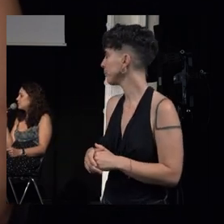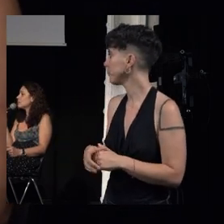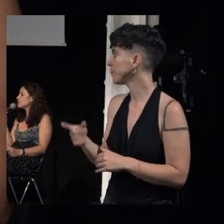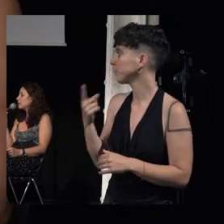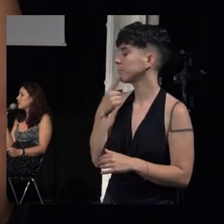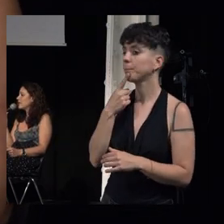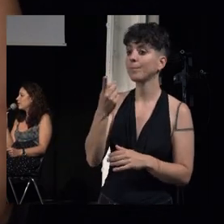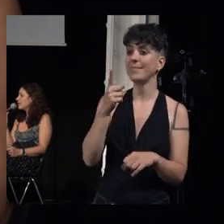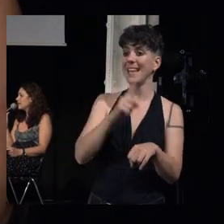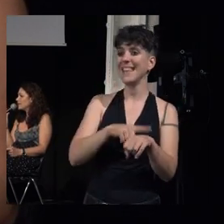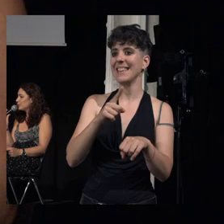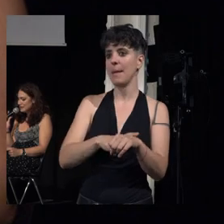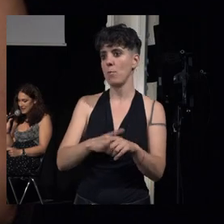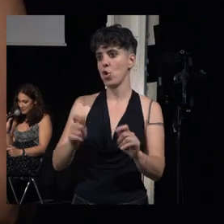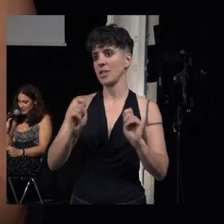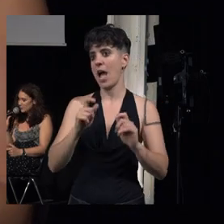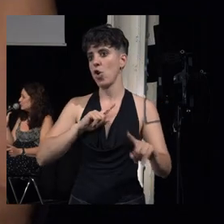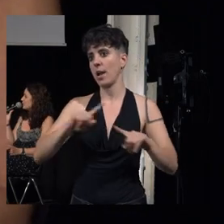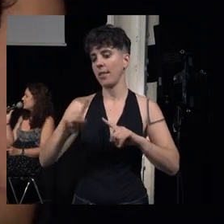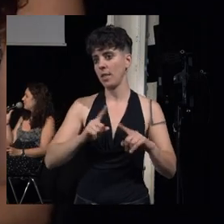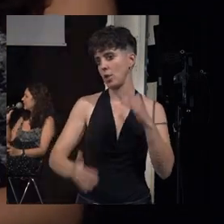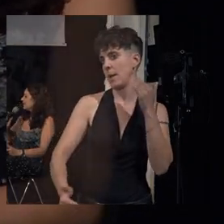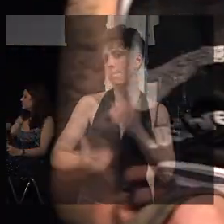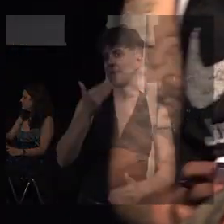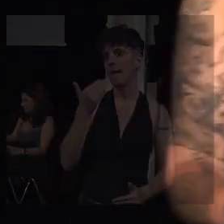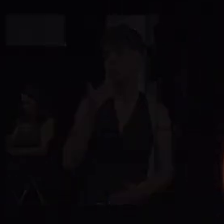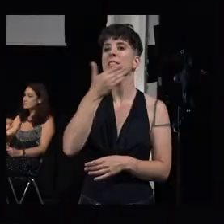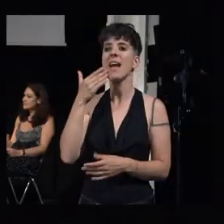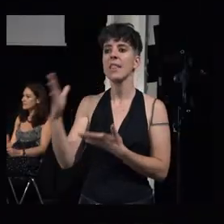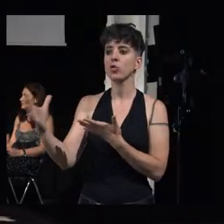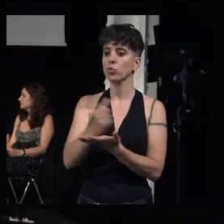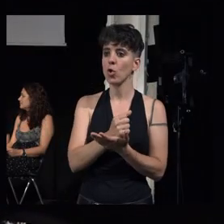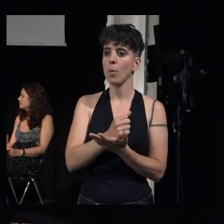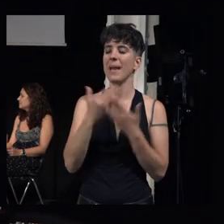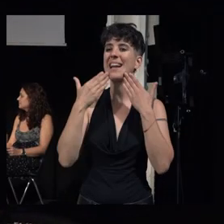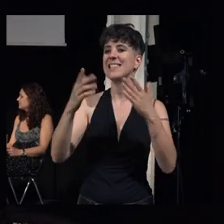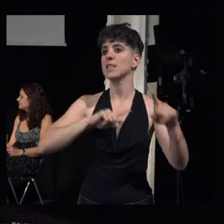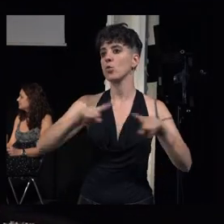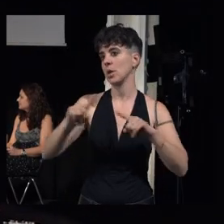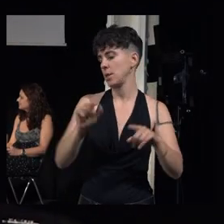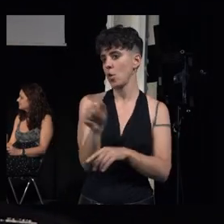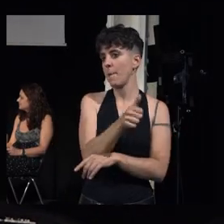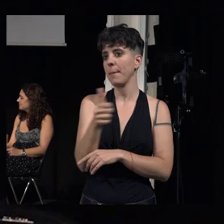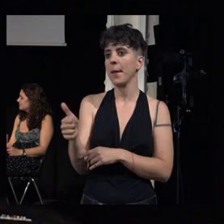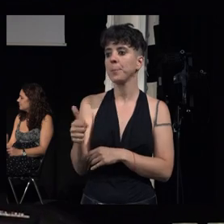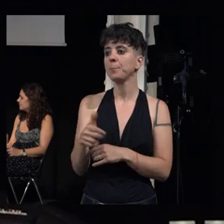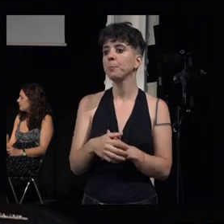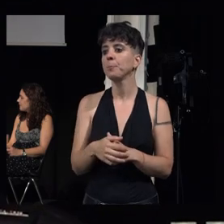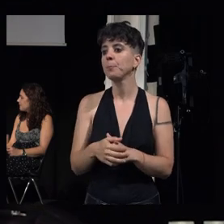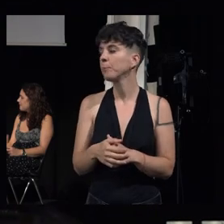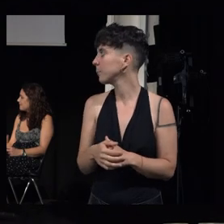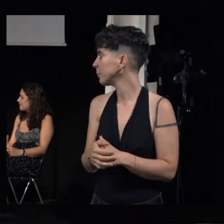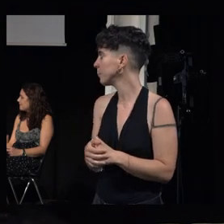y con los tiempos que nos ha dado la organización, empezamos con San Fernández. A la organización, el primer de todo,